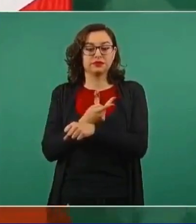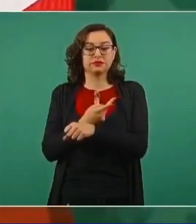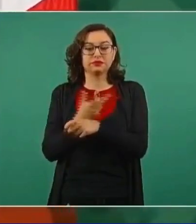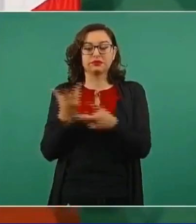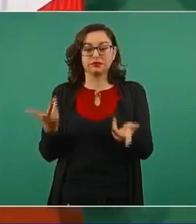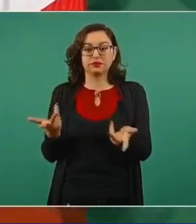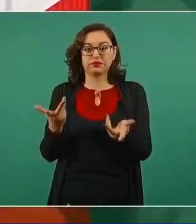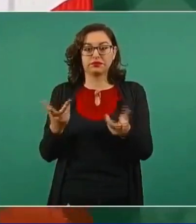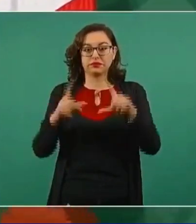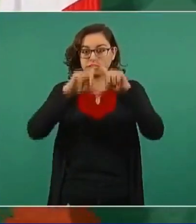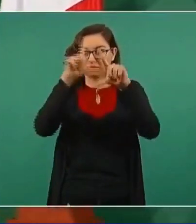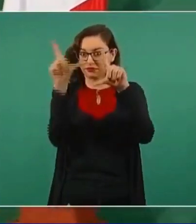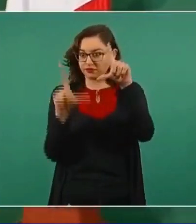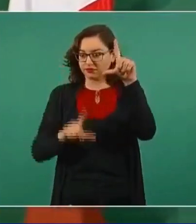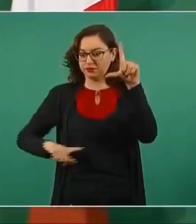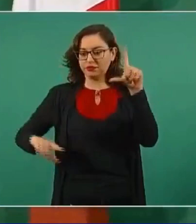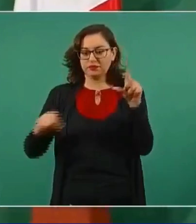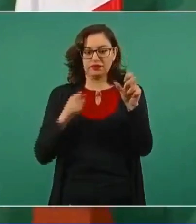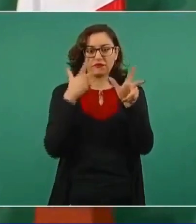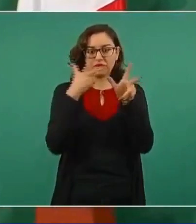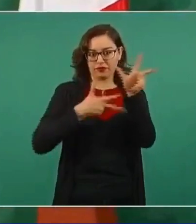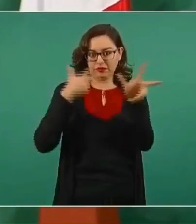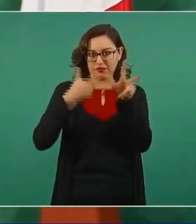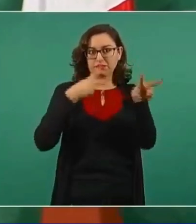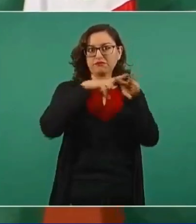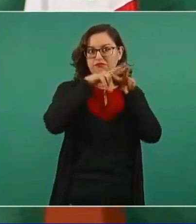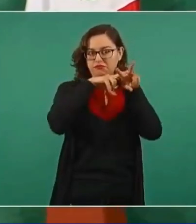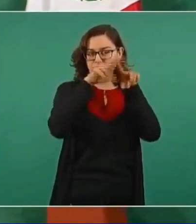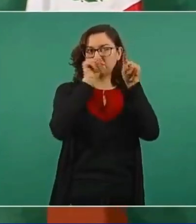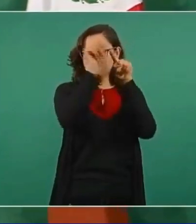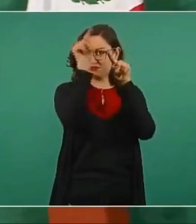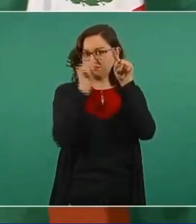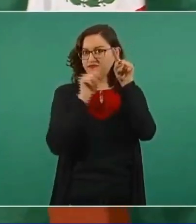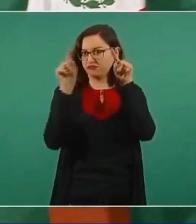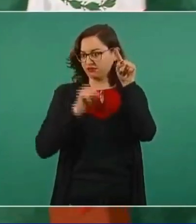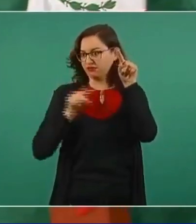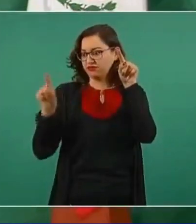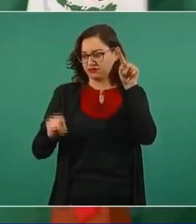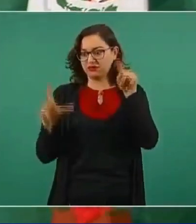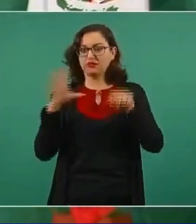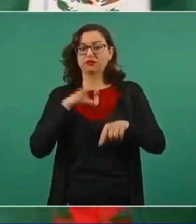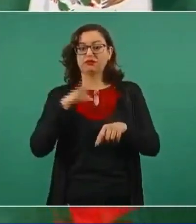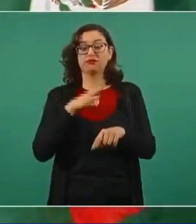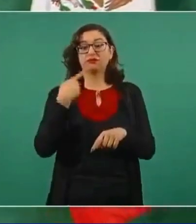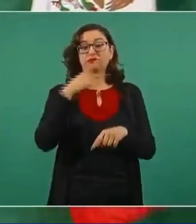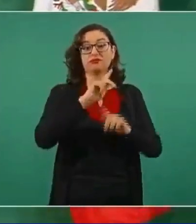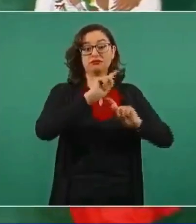fueron las líneas del sureste, en el Istmo y en